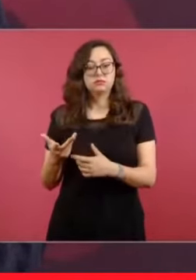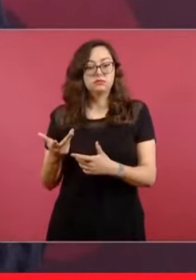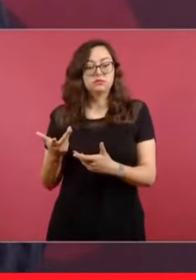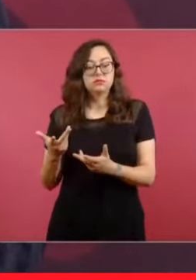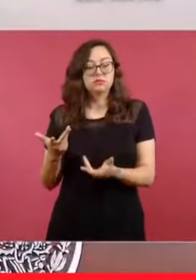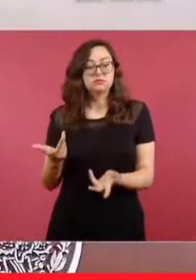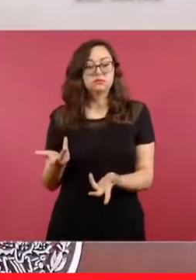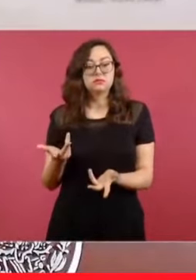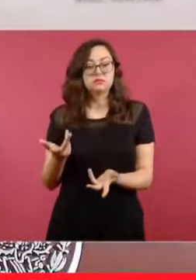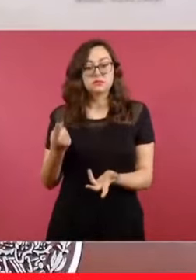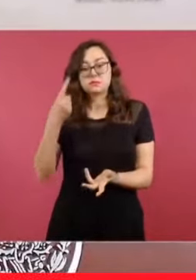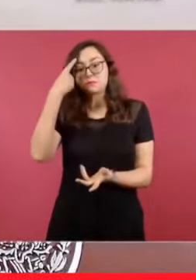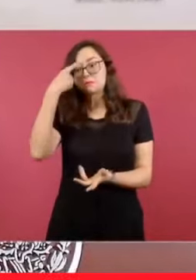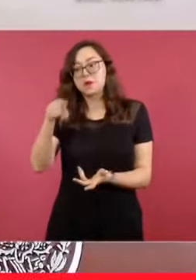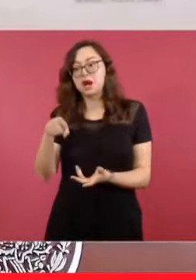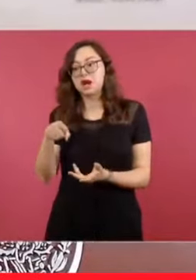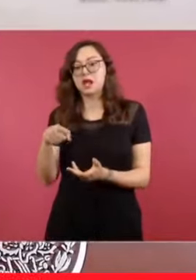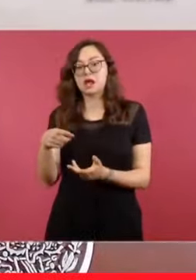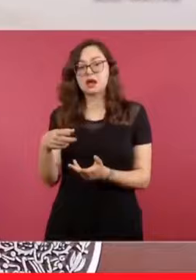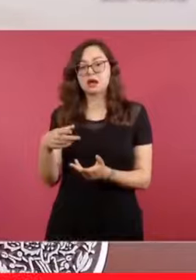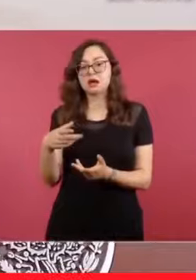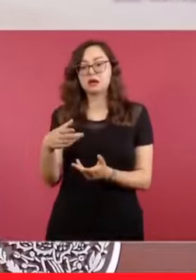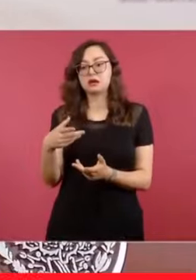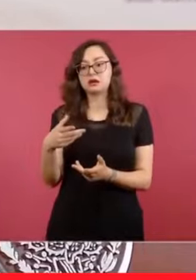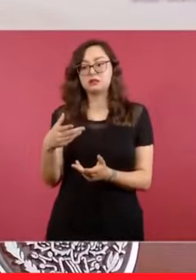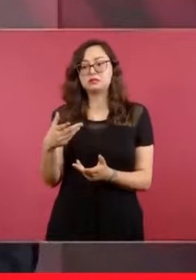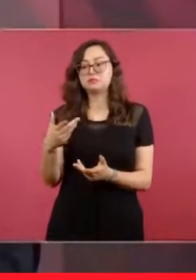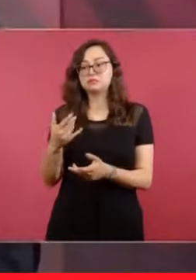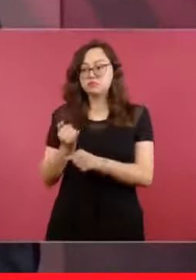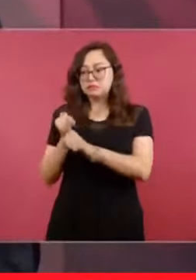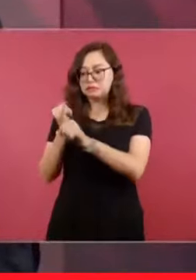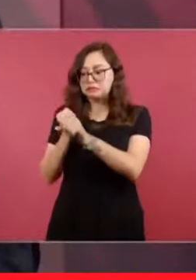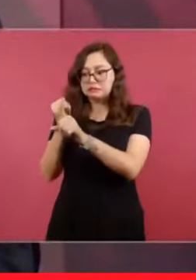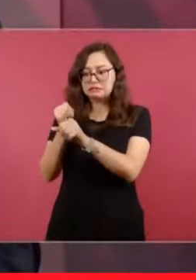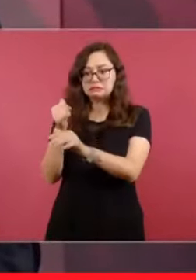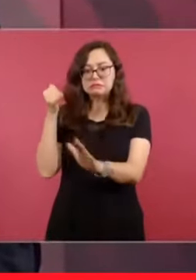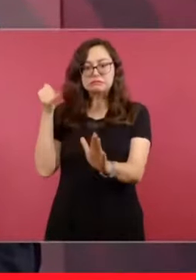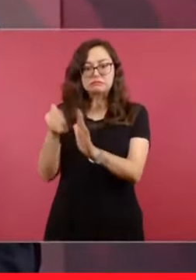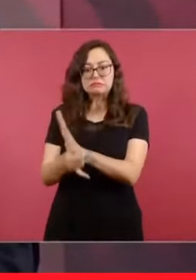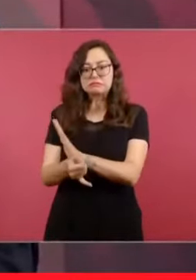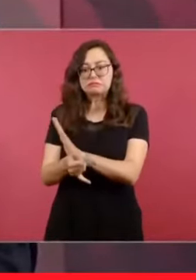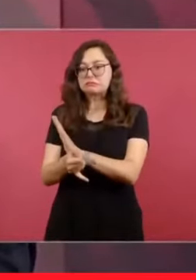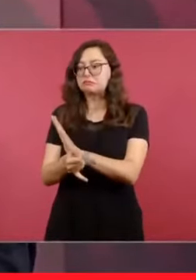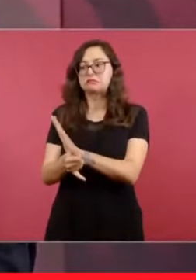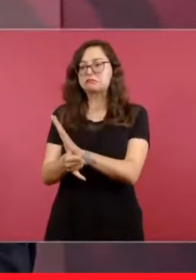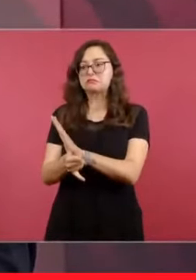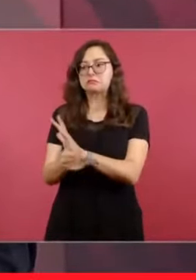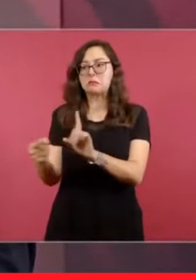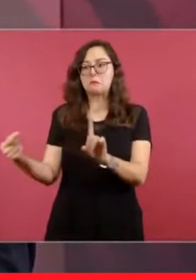implicados y desviar completamente la